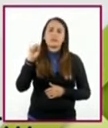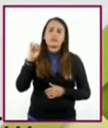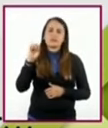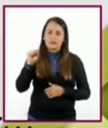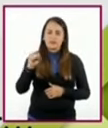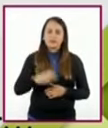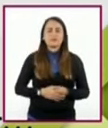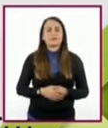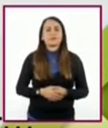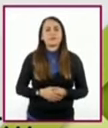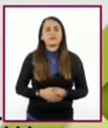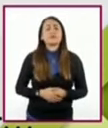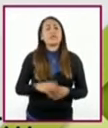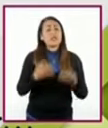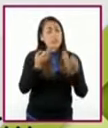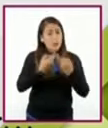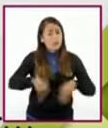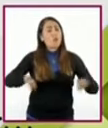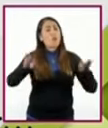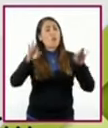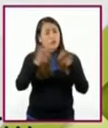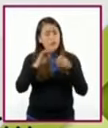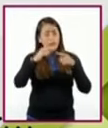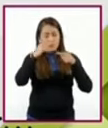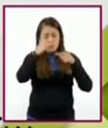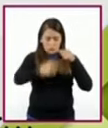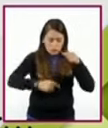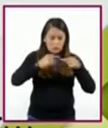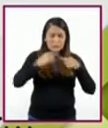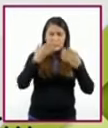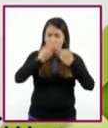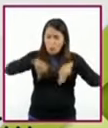razón son esenciales los ciclos biogeoquímicos?